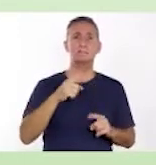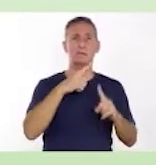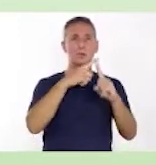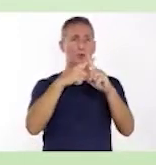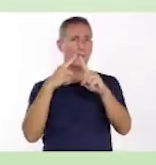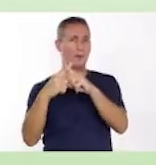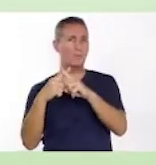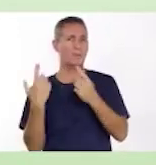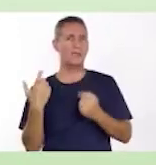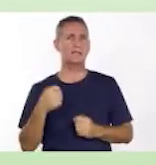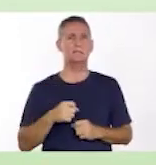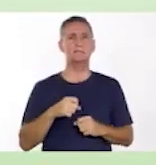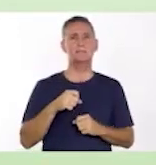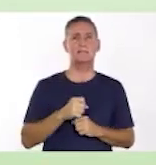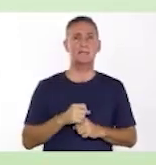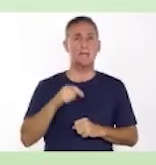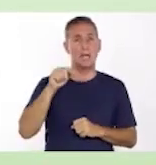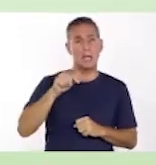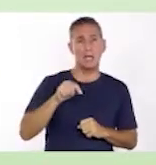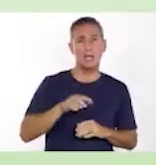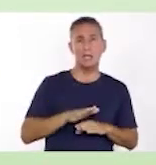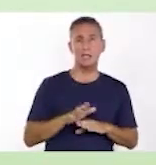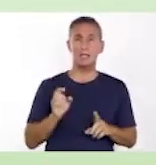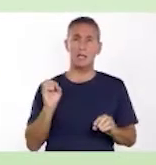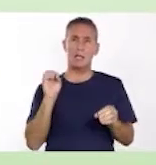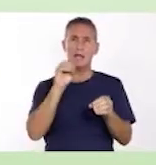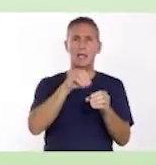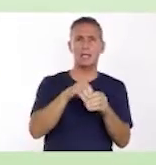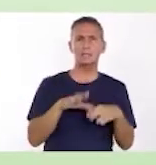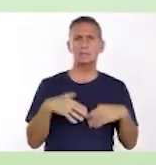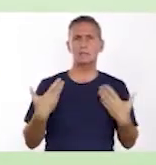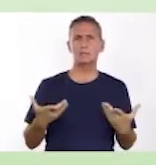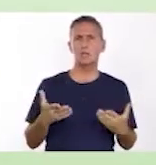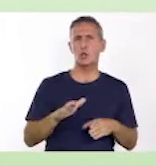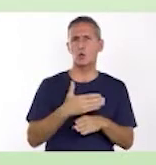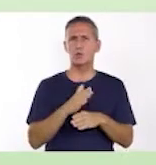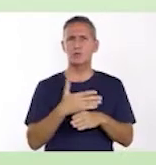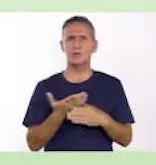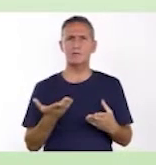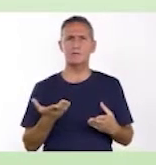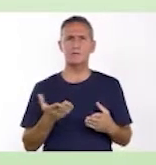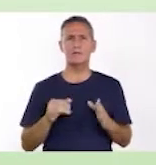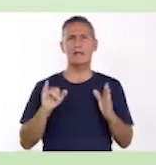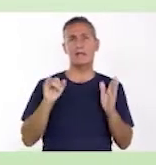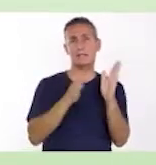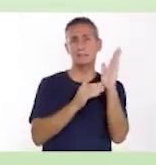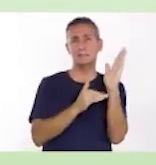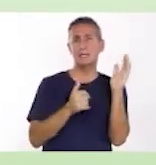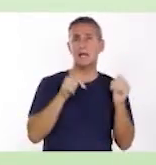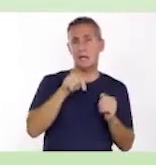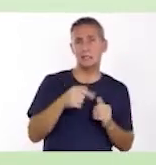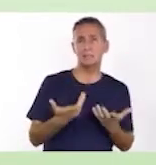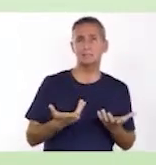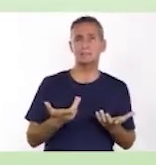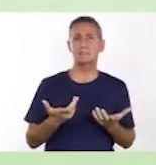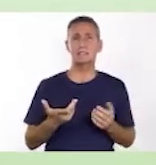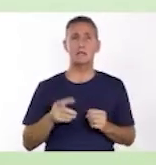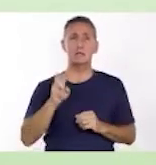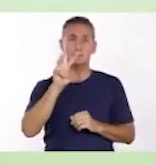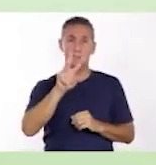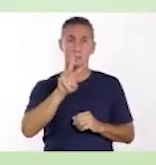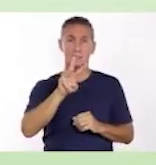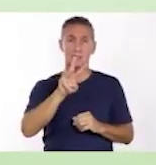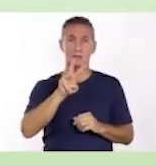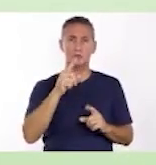Whitman. Esto ya entramos en los diferentes semestres. Aquí,